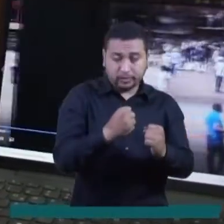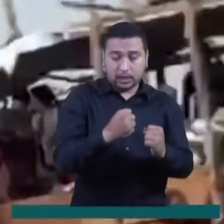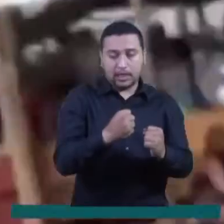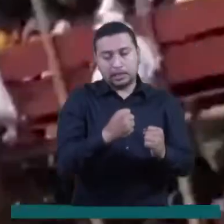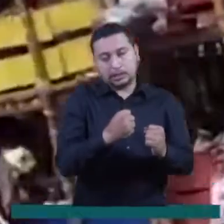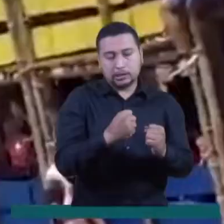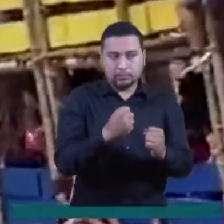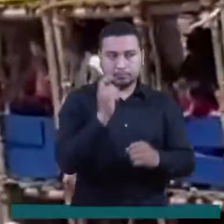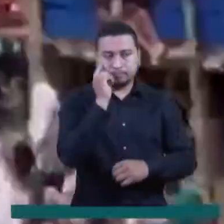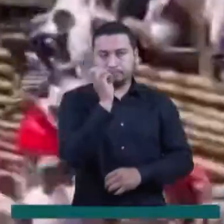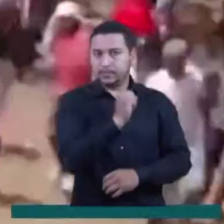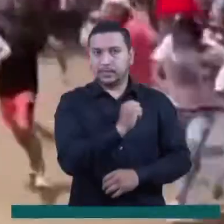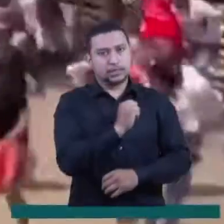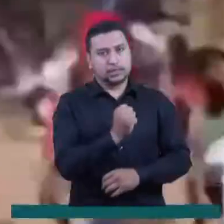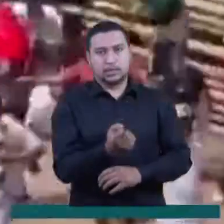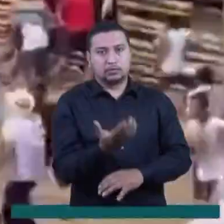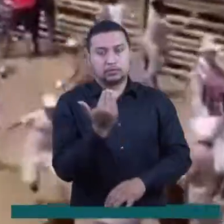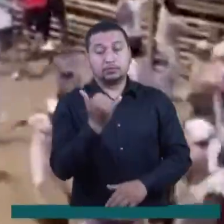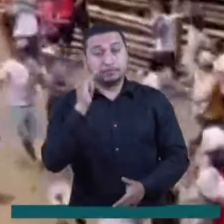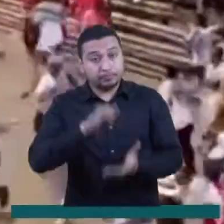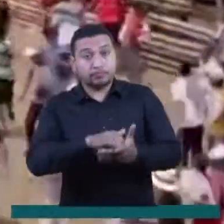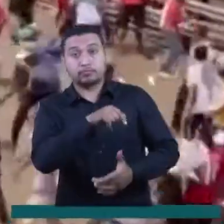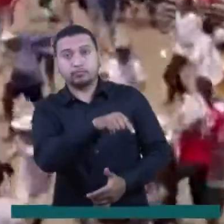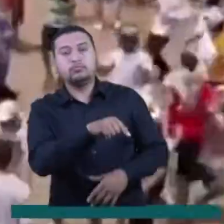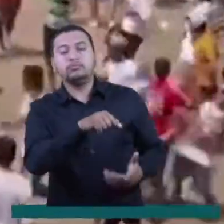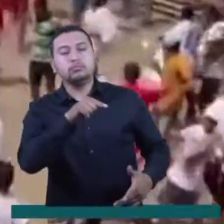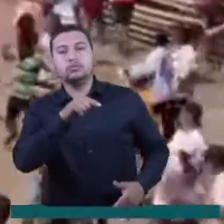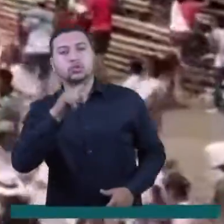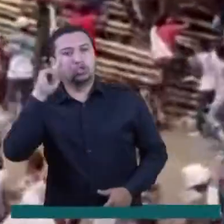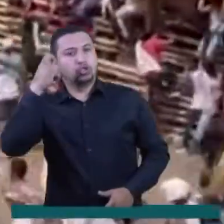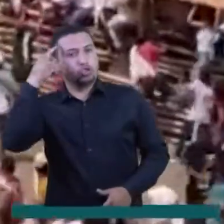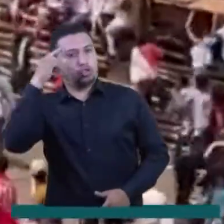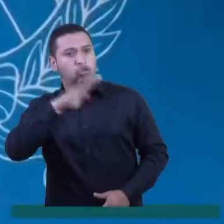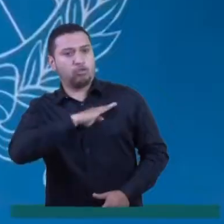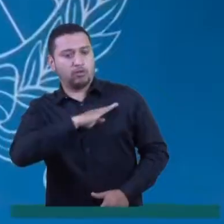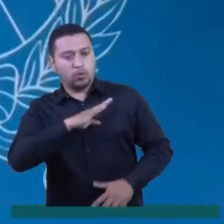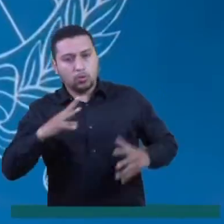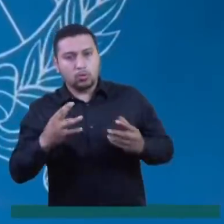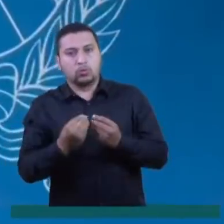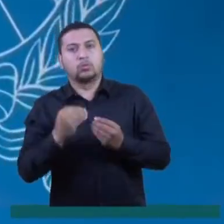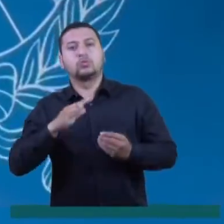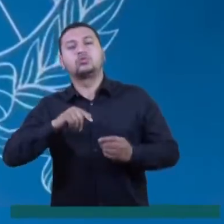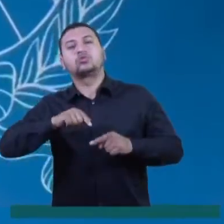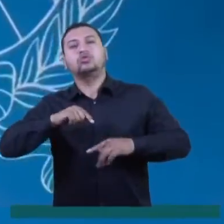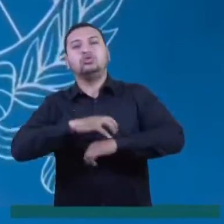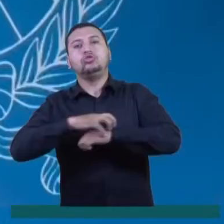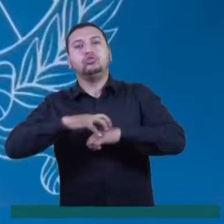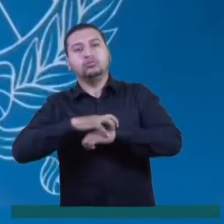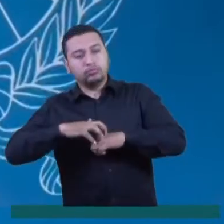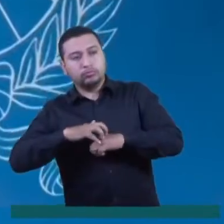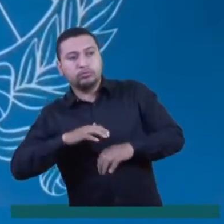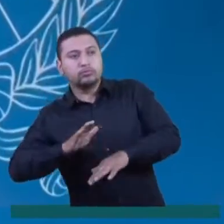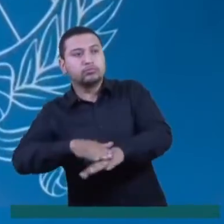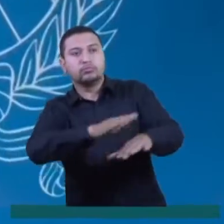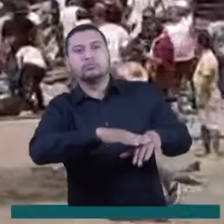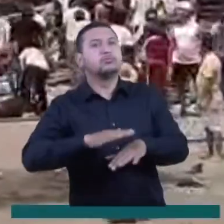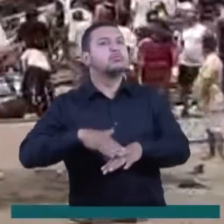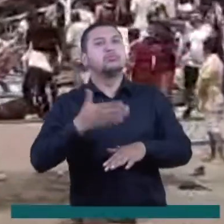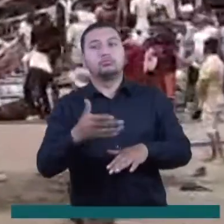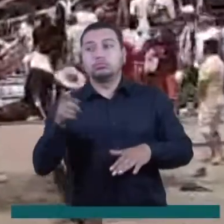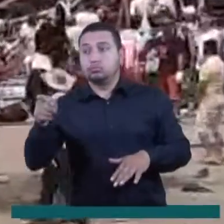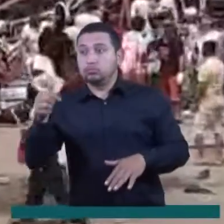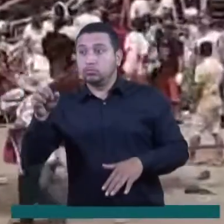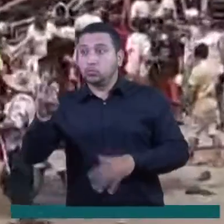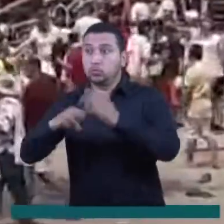proporciones. Por esta tragedia, el gobernador del Tolima, Ricardo Orozco Valero, ordenó a las autoridades competentes prohibir el ingreso de menores de